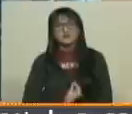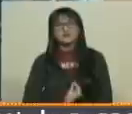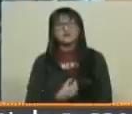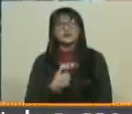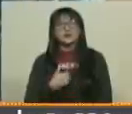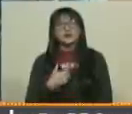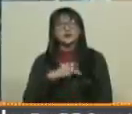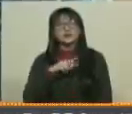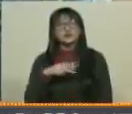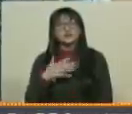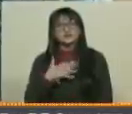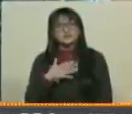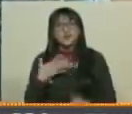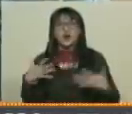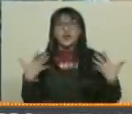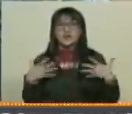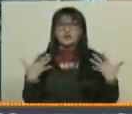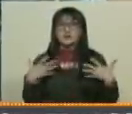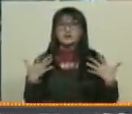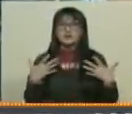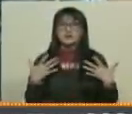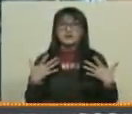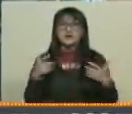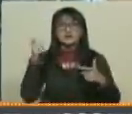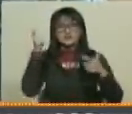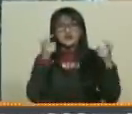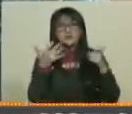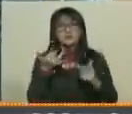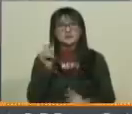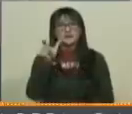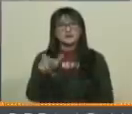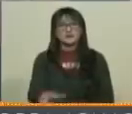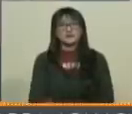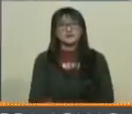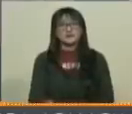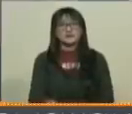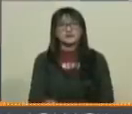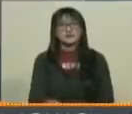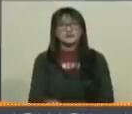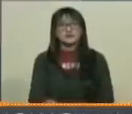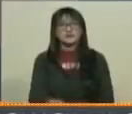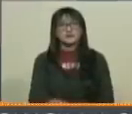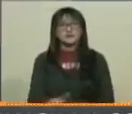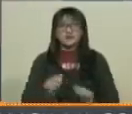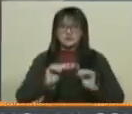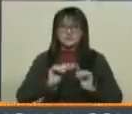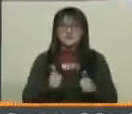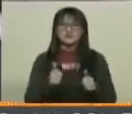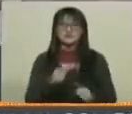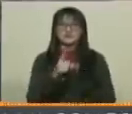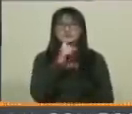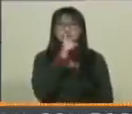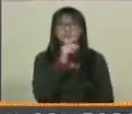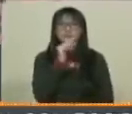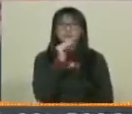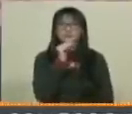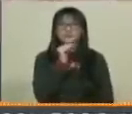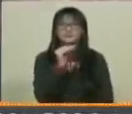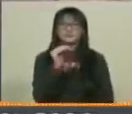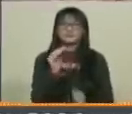alegría porque nuestro comandante Chávez lo tenemos aquí presente. Inicio el minuto de silencio, los aplausos,